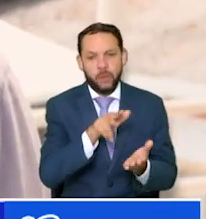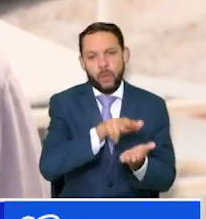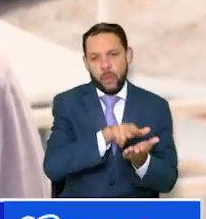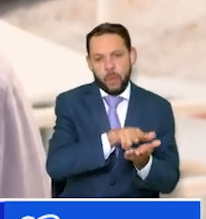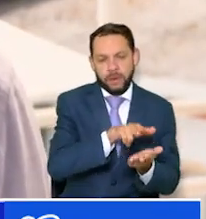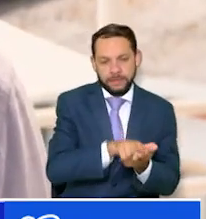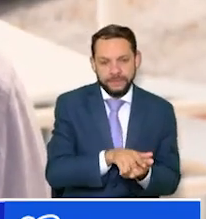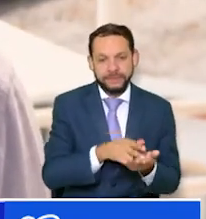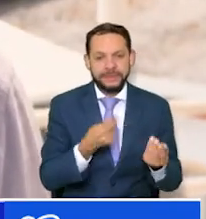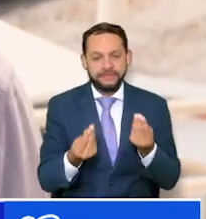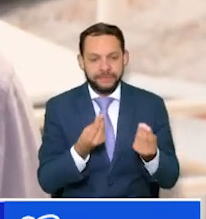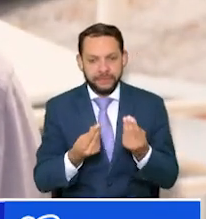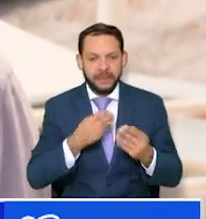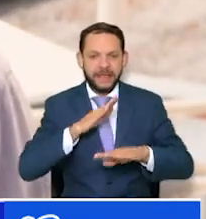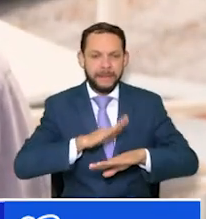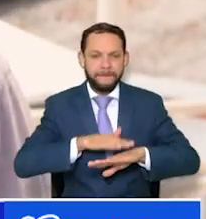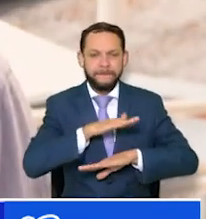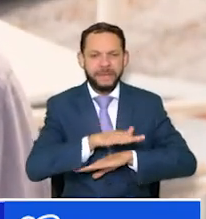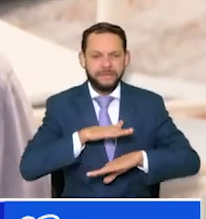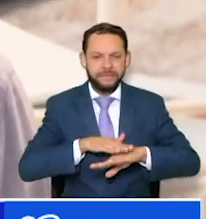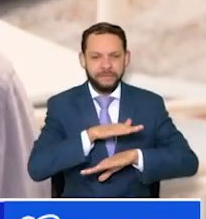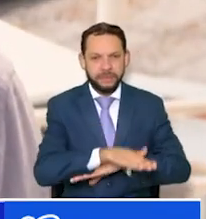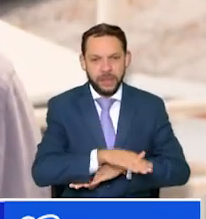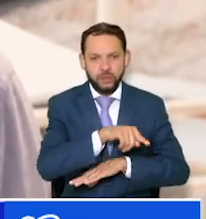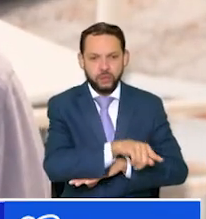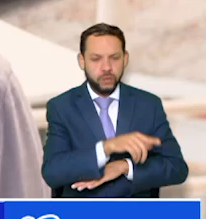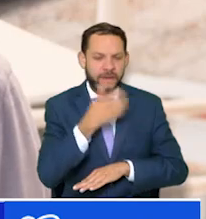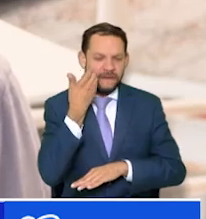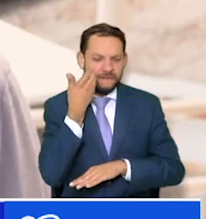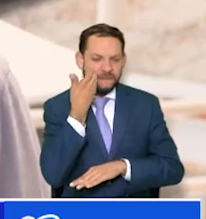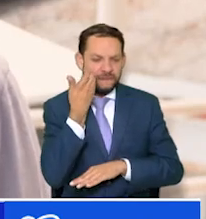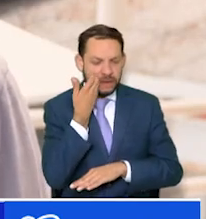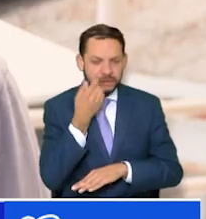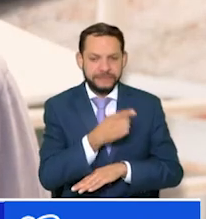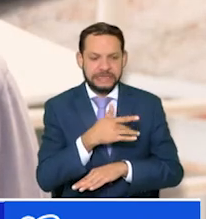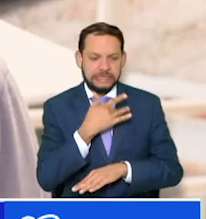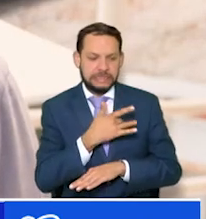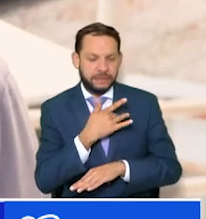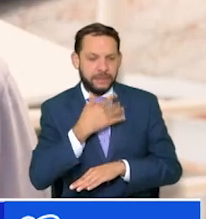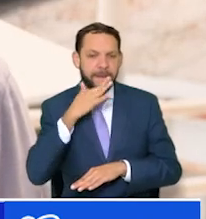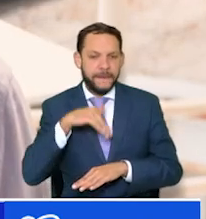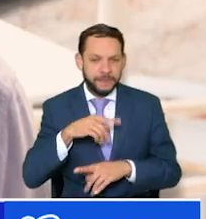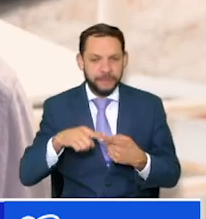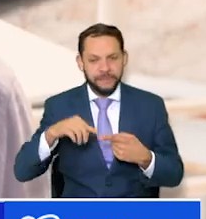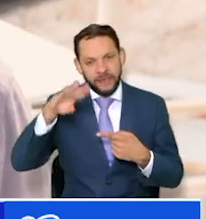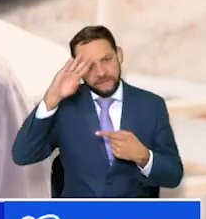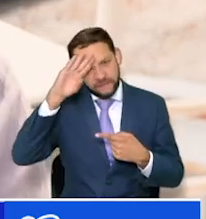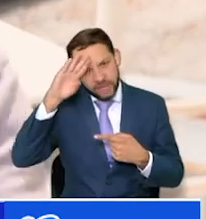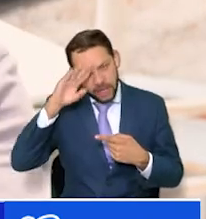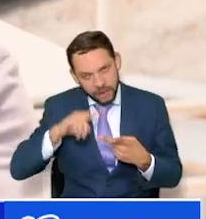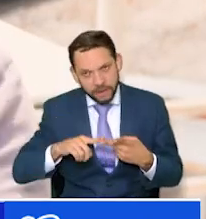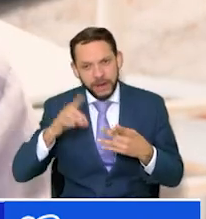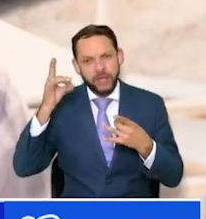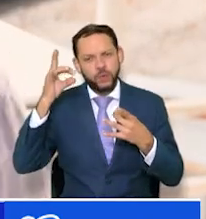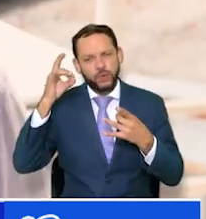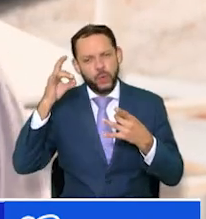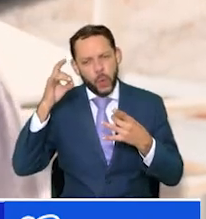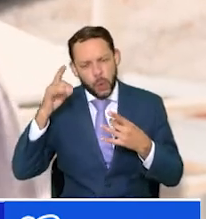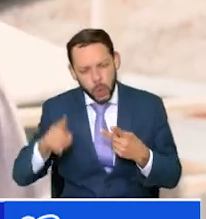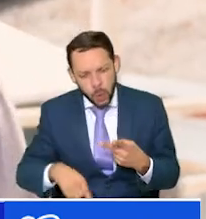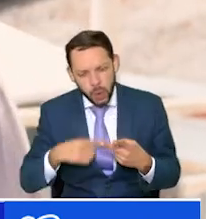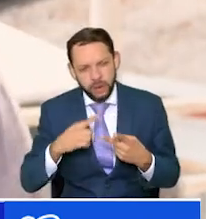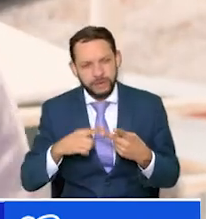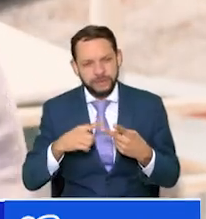primero sintomático porque es una enfermedad Pues que produce fiebre dolor de cabeza dolor